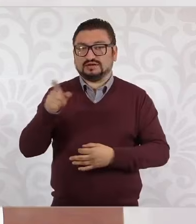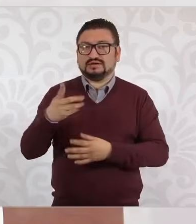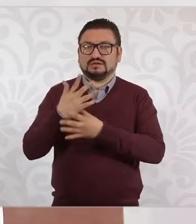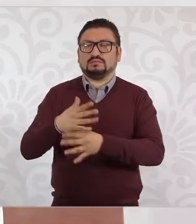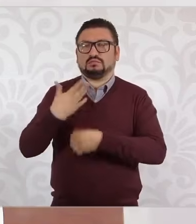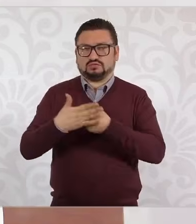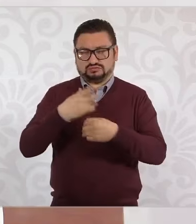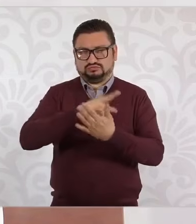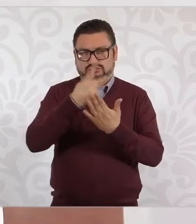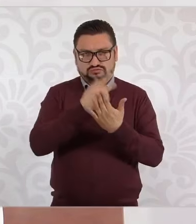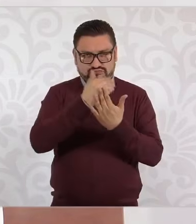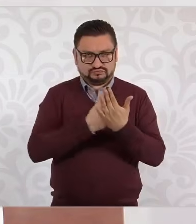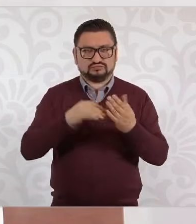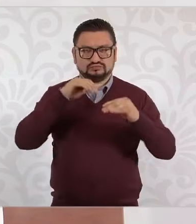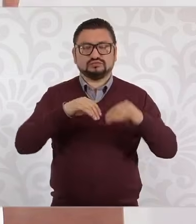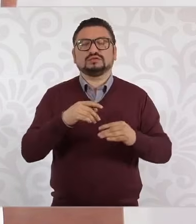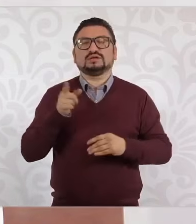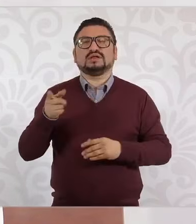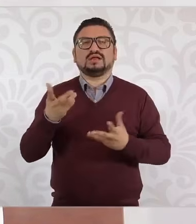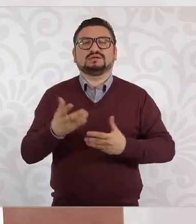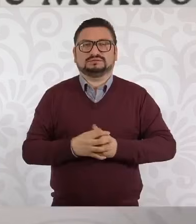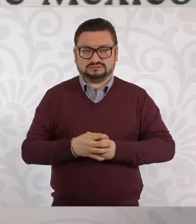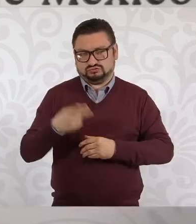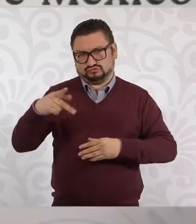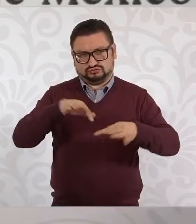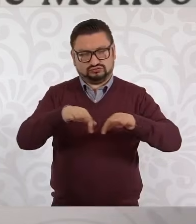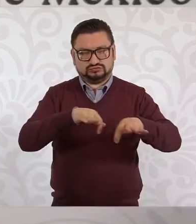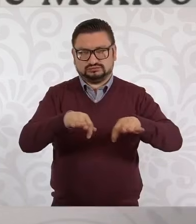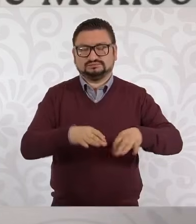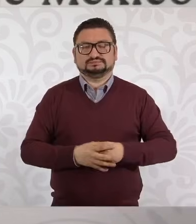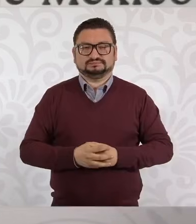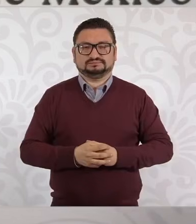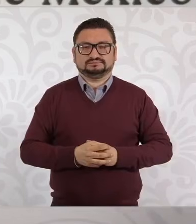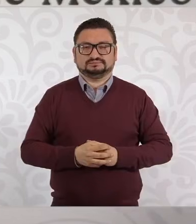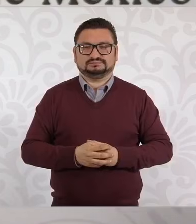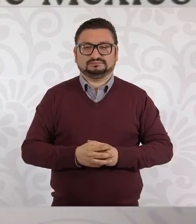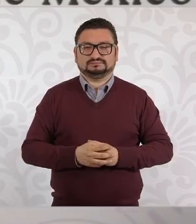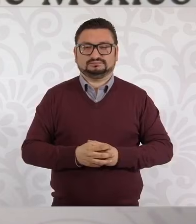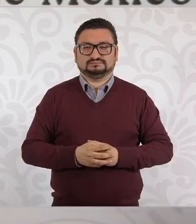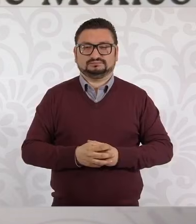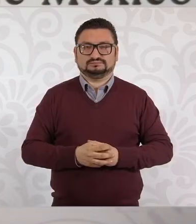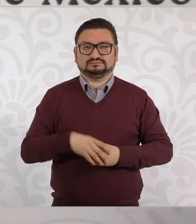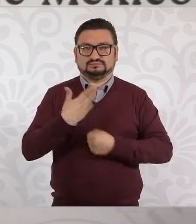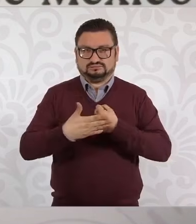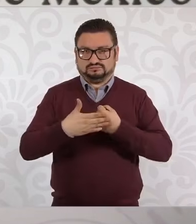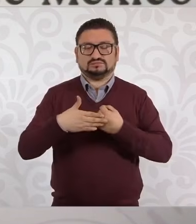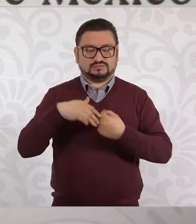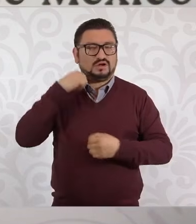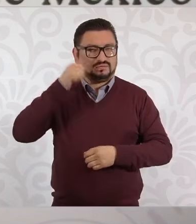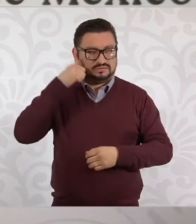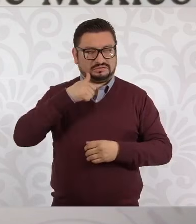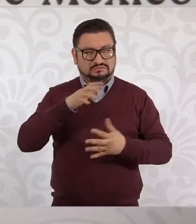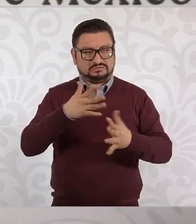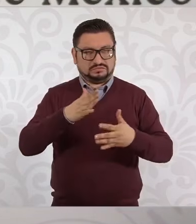presentar este programa, que es su programa de trabajo, en el mes de abril, a mediados